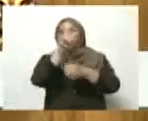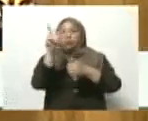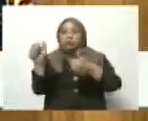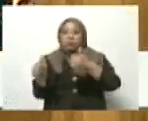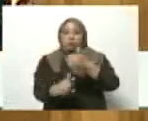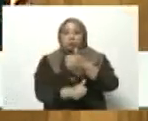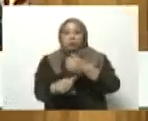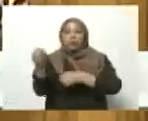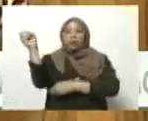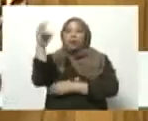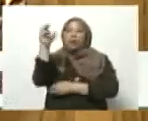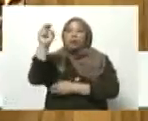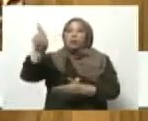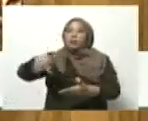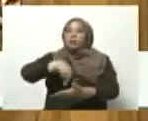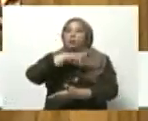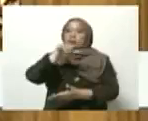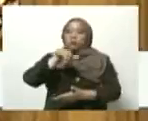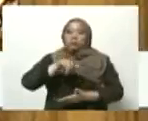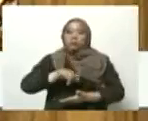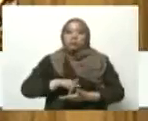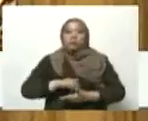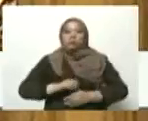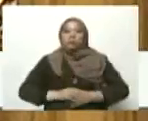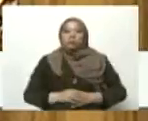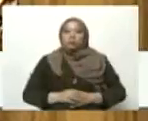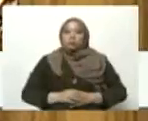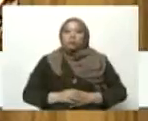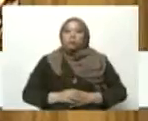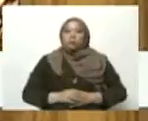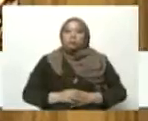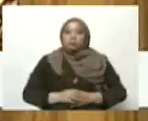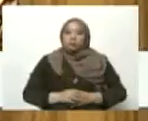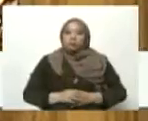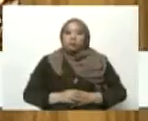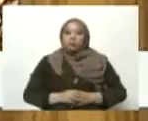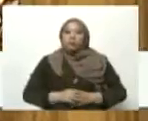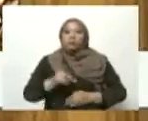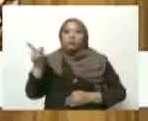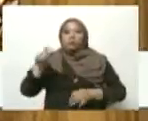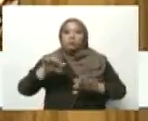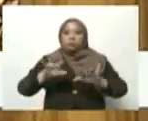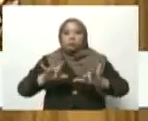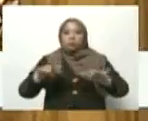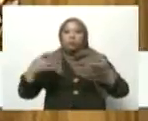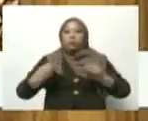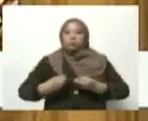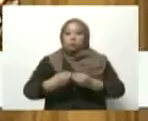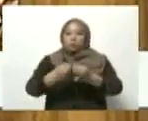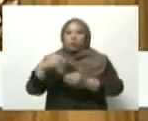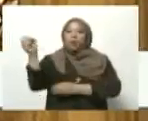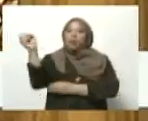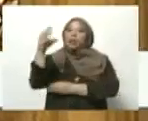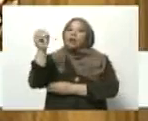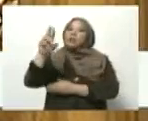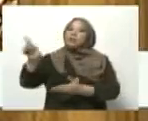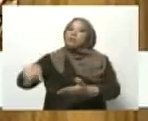Asamblea Nacional. Ciudadanas Rosalba Pacheco e Inte Hinojosa, secretaria y subsecretaria de la Asamblea